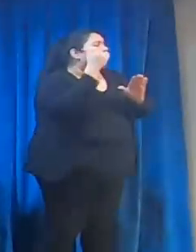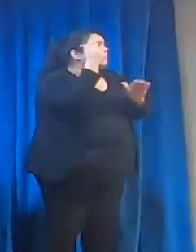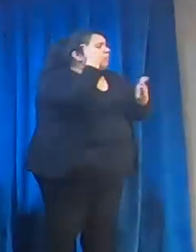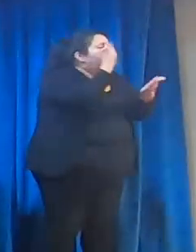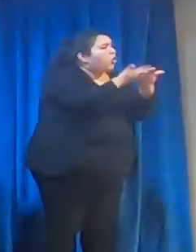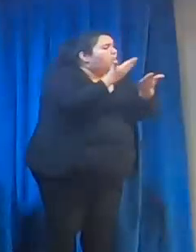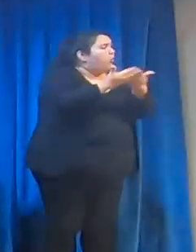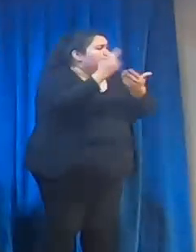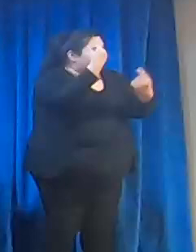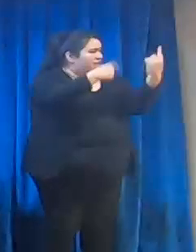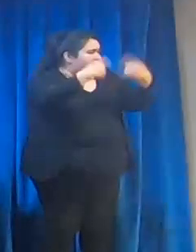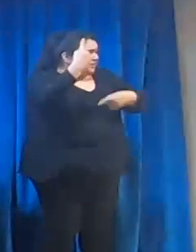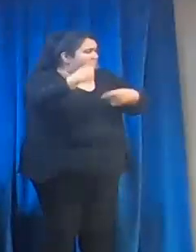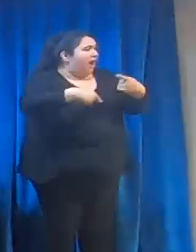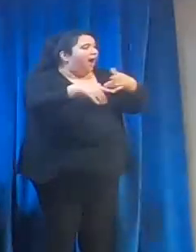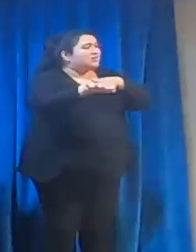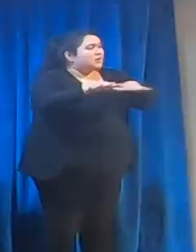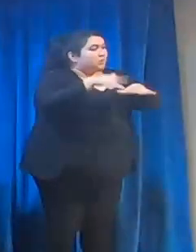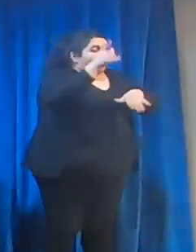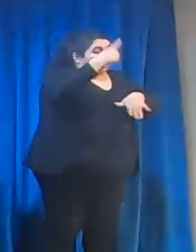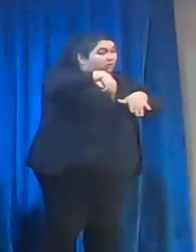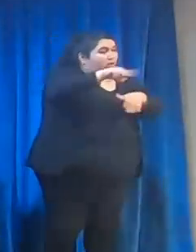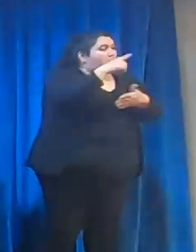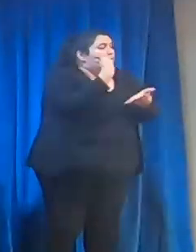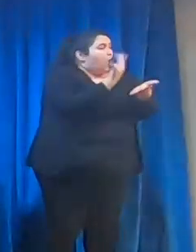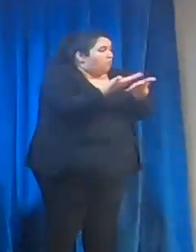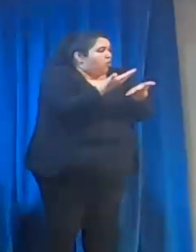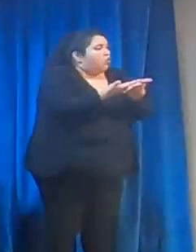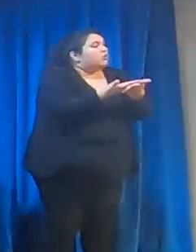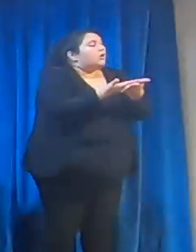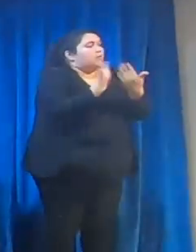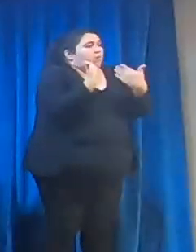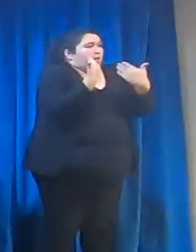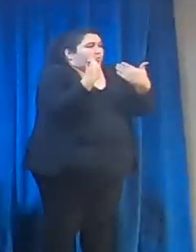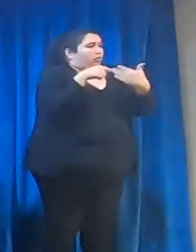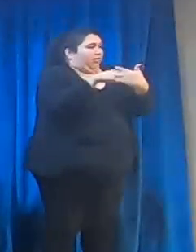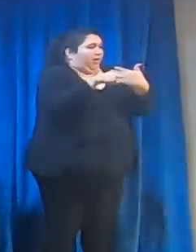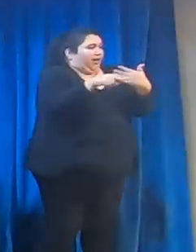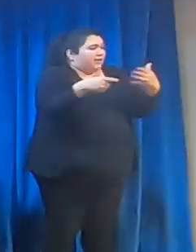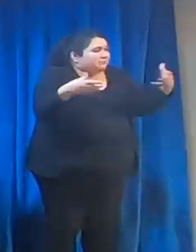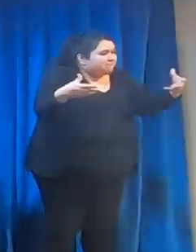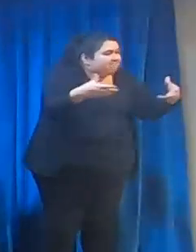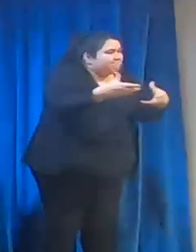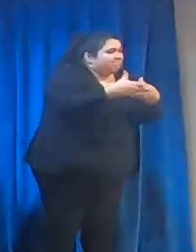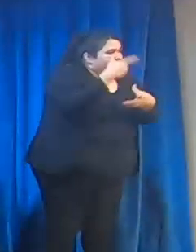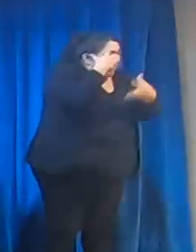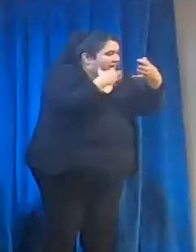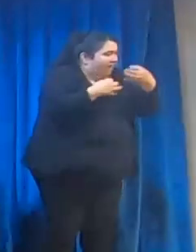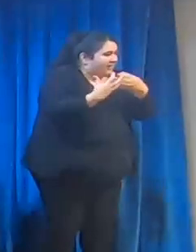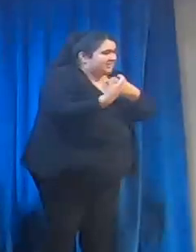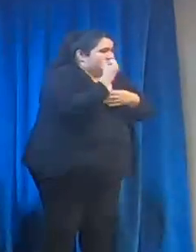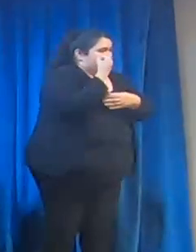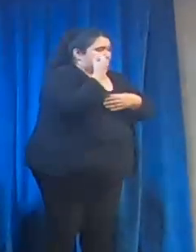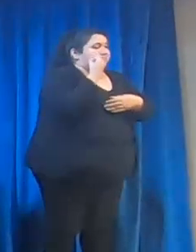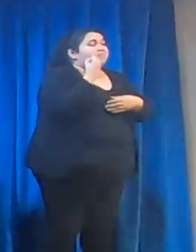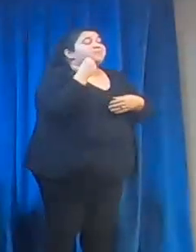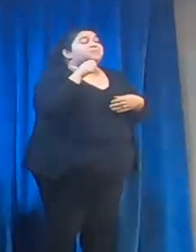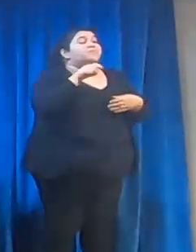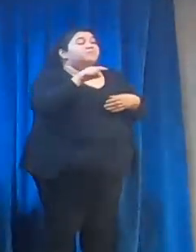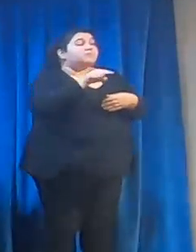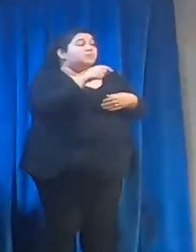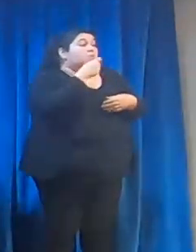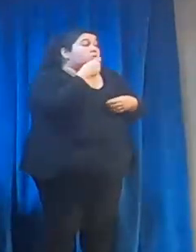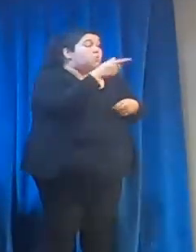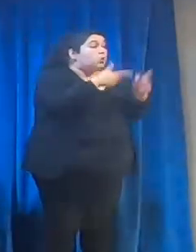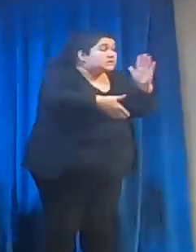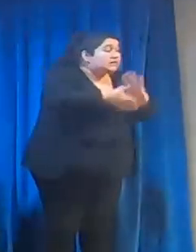de la definición de las actividades que proponen para definirlas conjuntamente con ellos. Por ejemplo, si van a hacer una salida, ¿no? Hay una serie